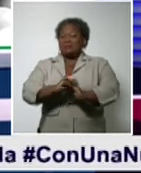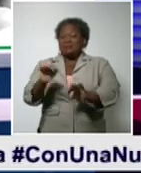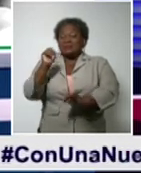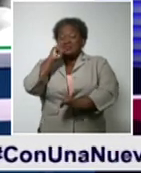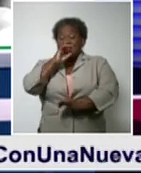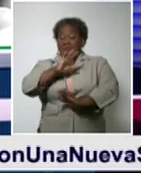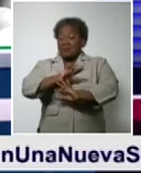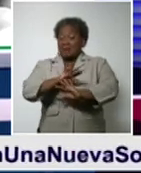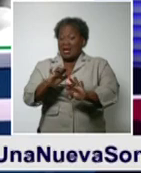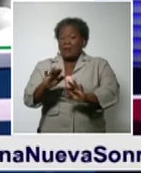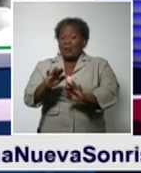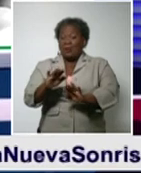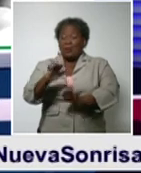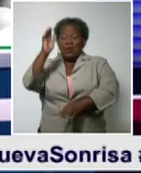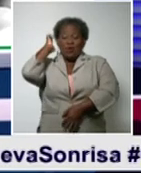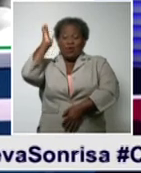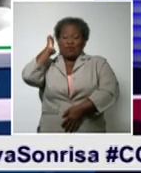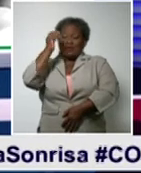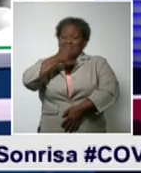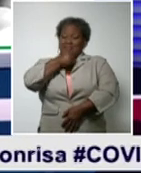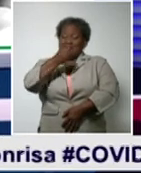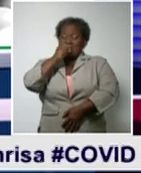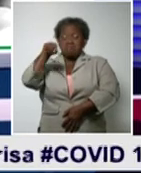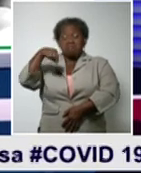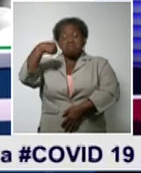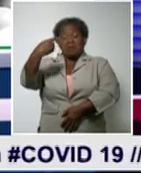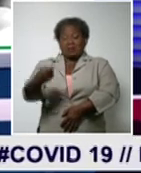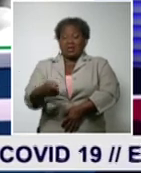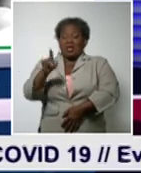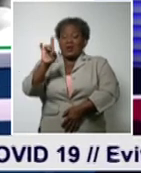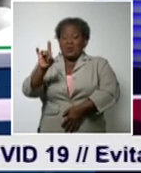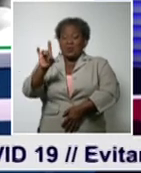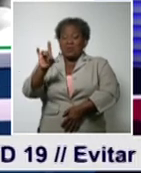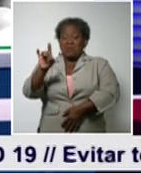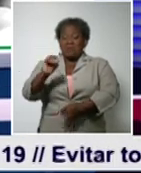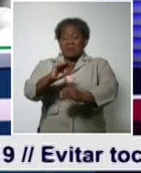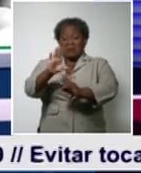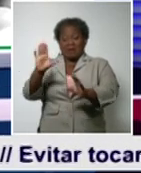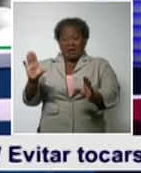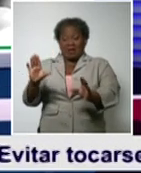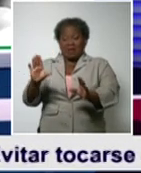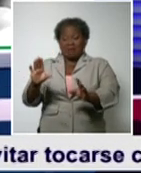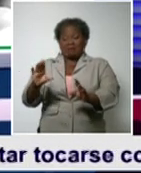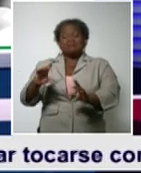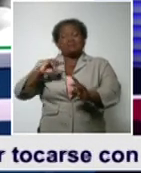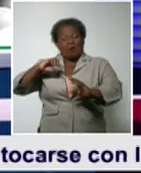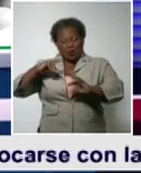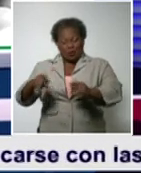esta conferencia de prensa. Mañana a las 9 en punto volveremos para brindar